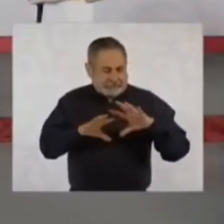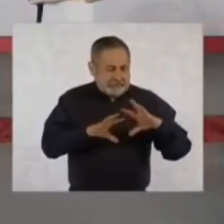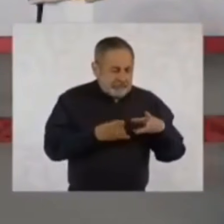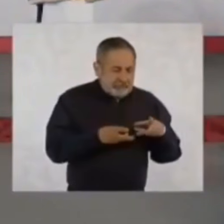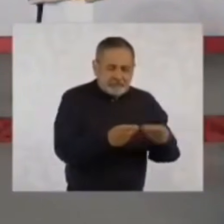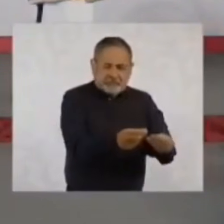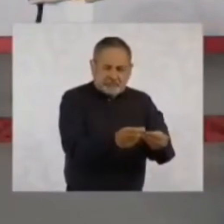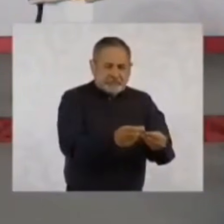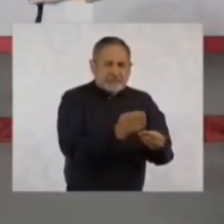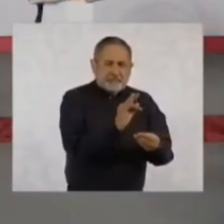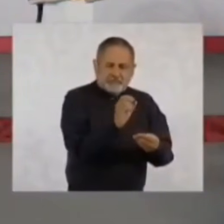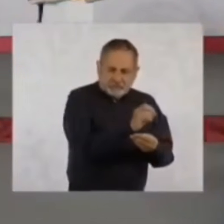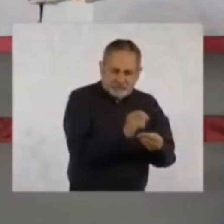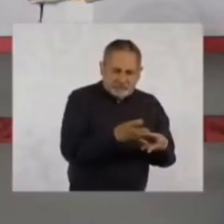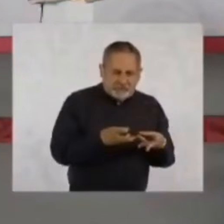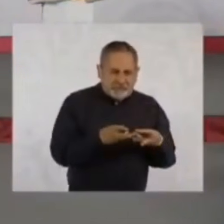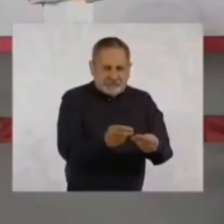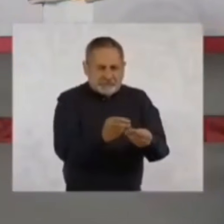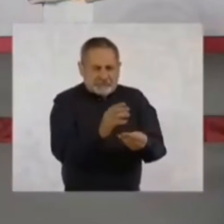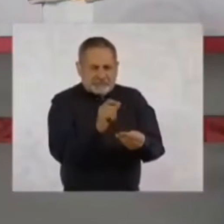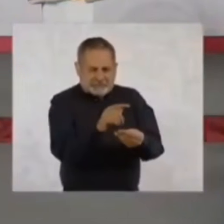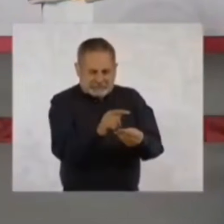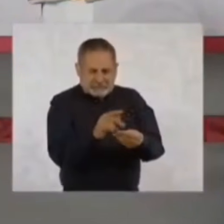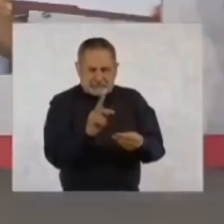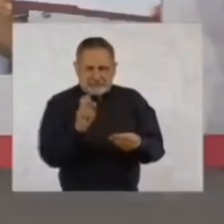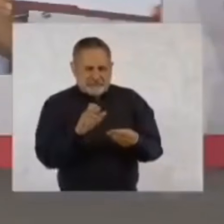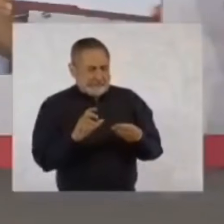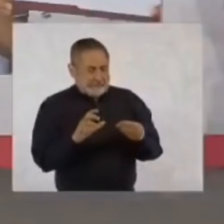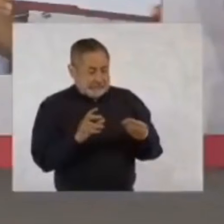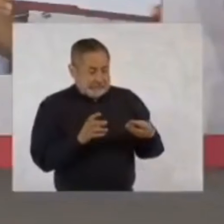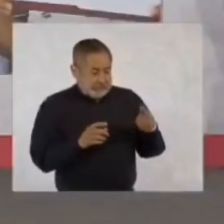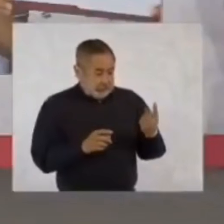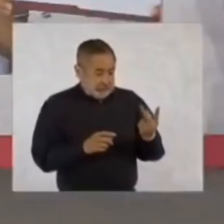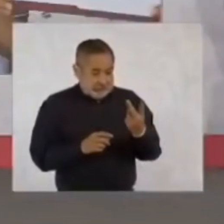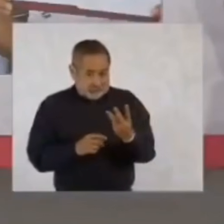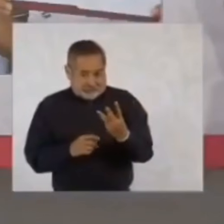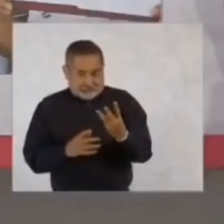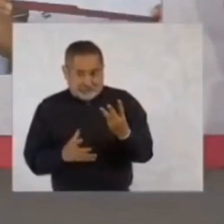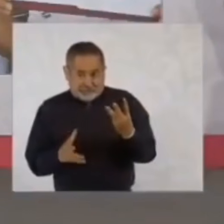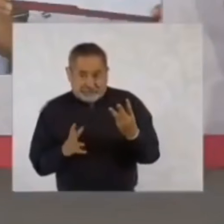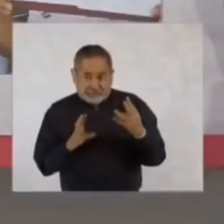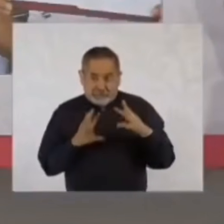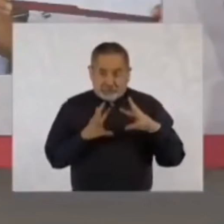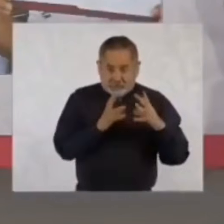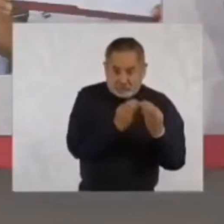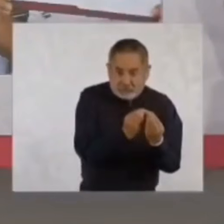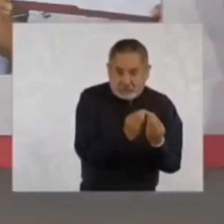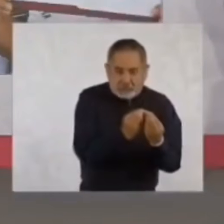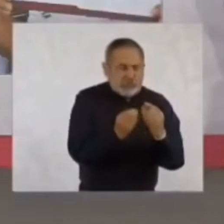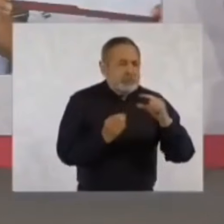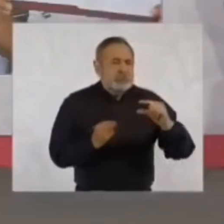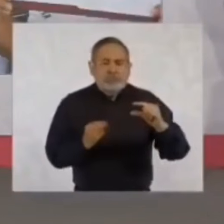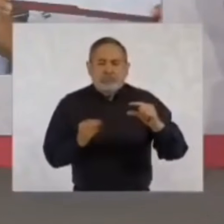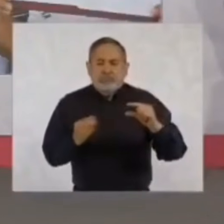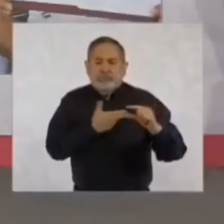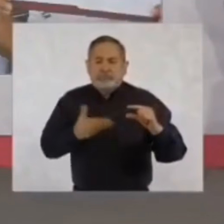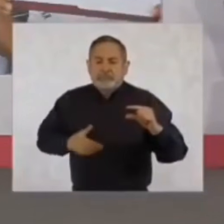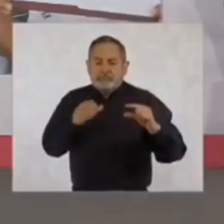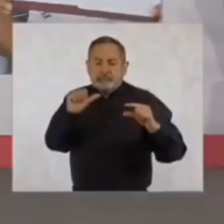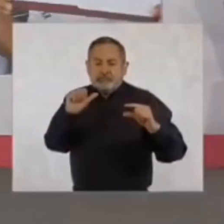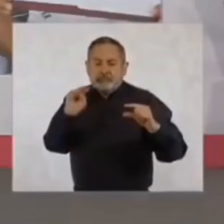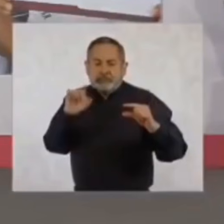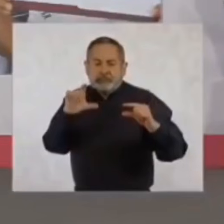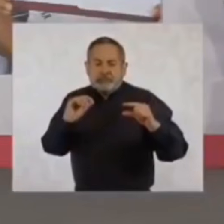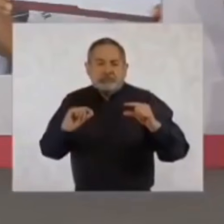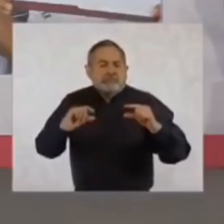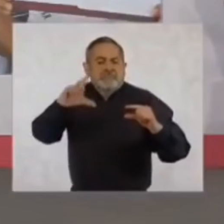Fox, Calderón y Peña, es menor al gasto que tuvo el presidente Andrés Manuel López Obrador. ¿Nos regresamos un poco